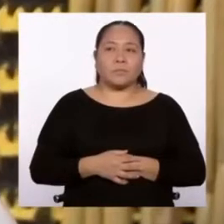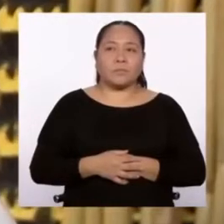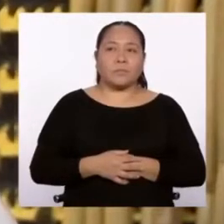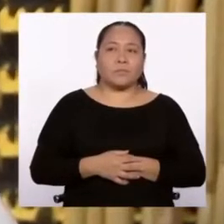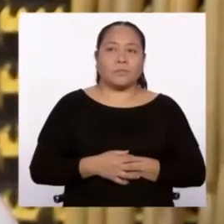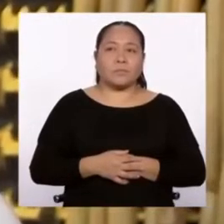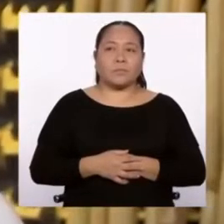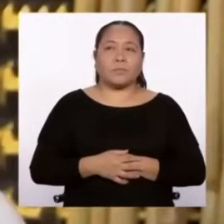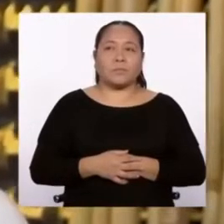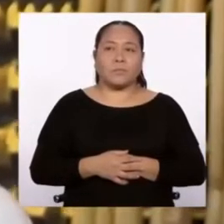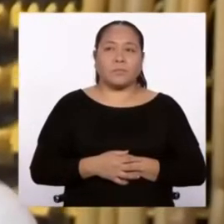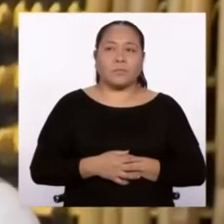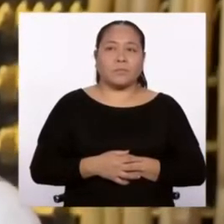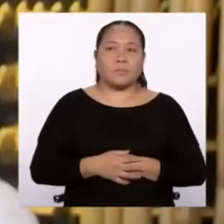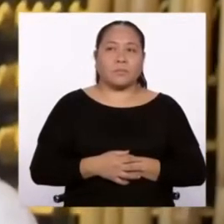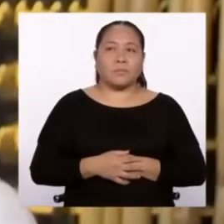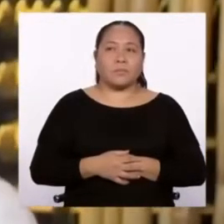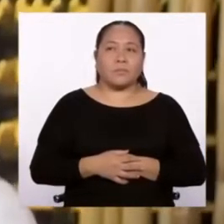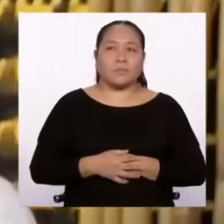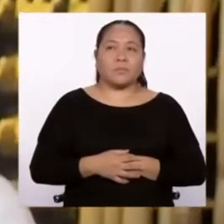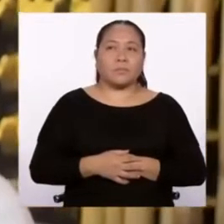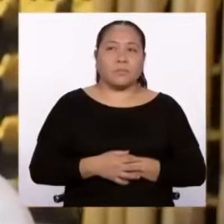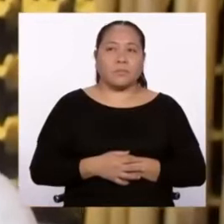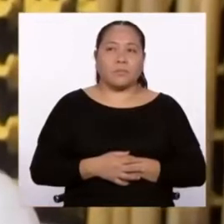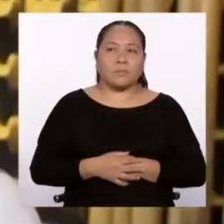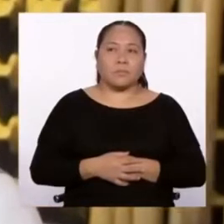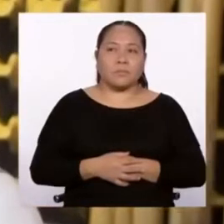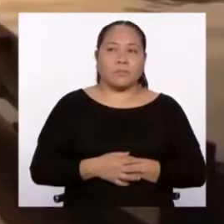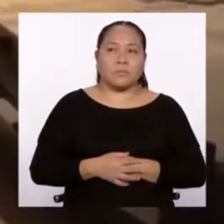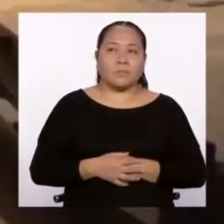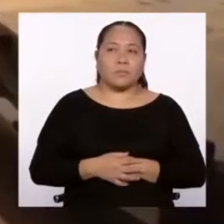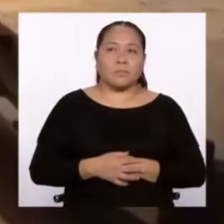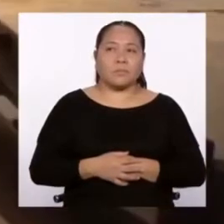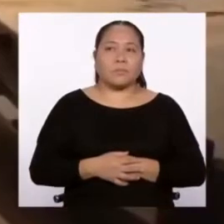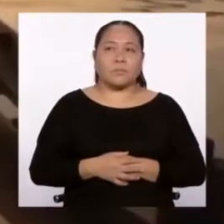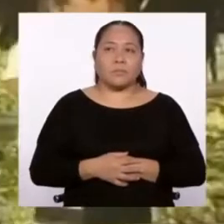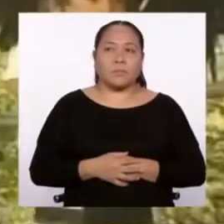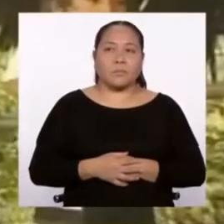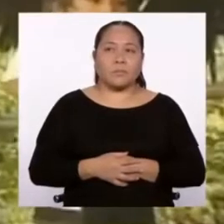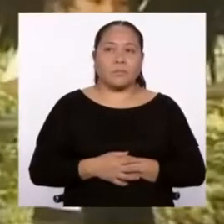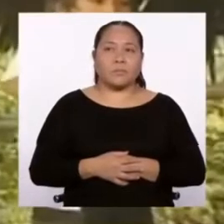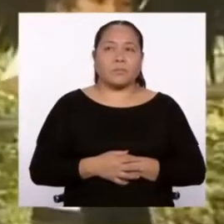Avisain siri perani nampitsiki Perú.